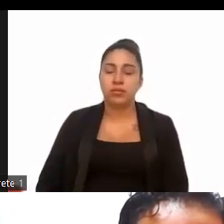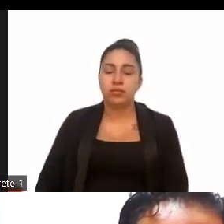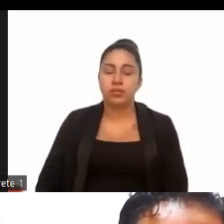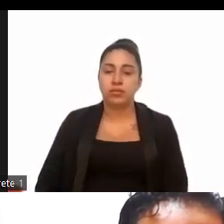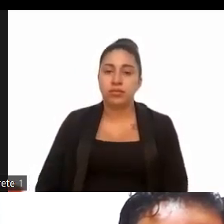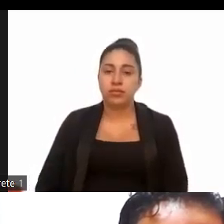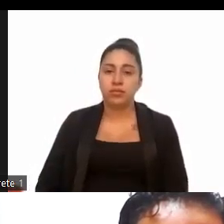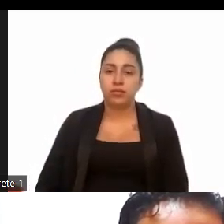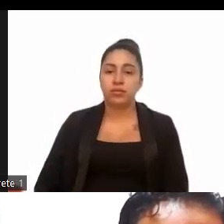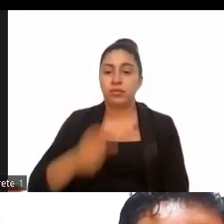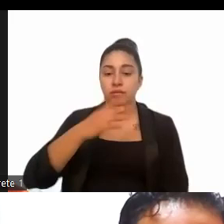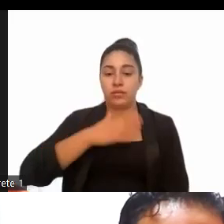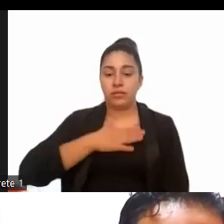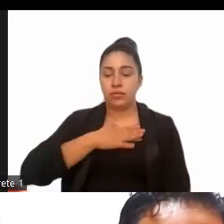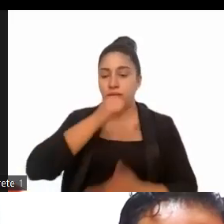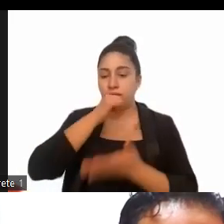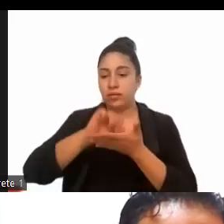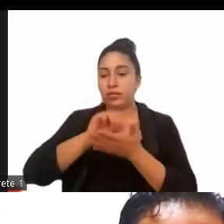El de la voz, a favor.